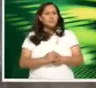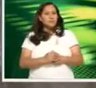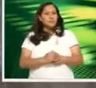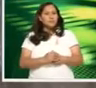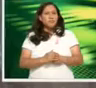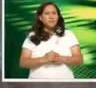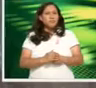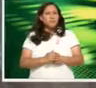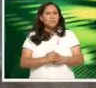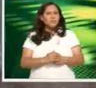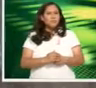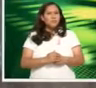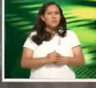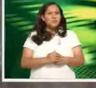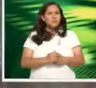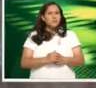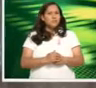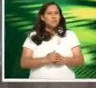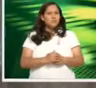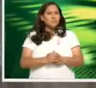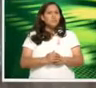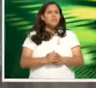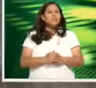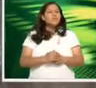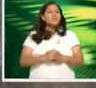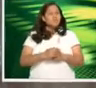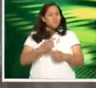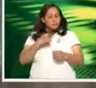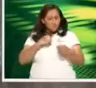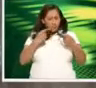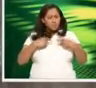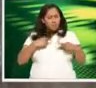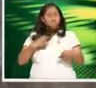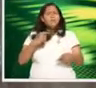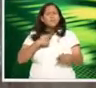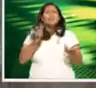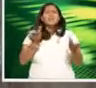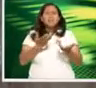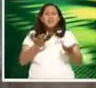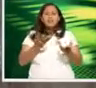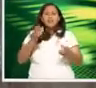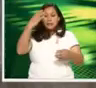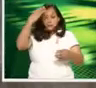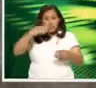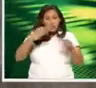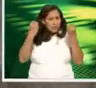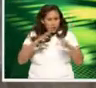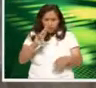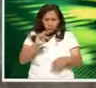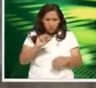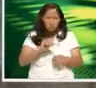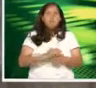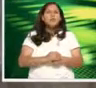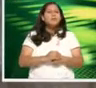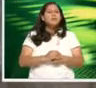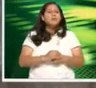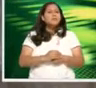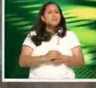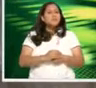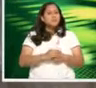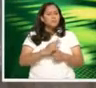como personas sin perder nuestra identidad, compartiendo también la parte de la identidad colectiva, para conservar